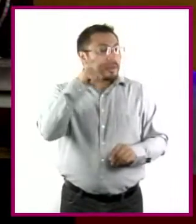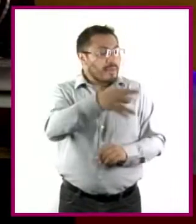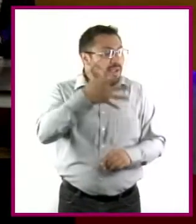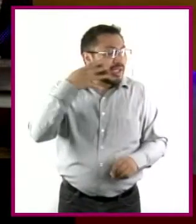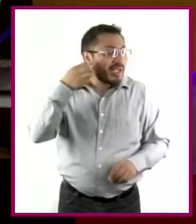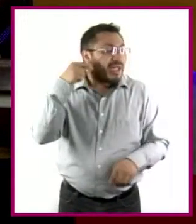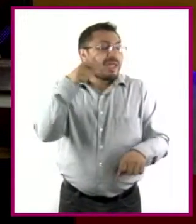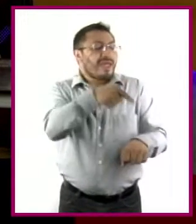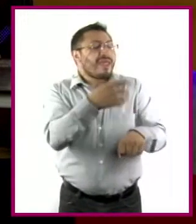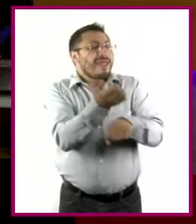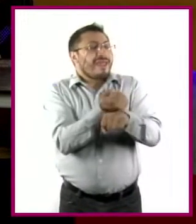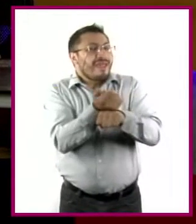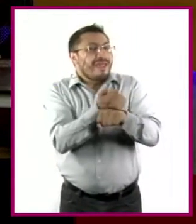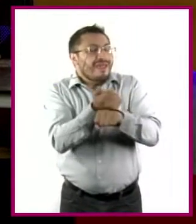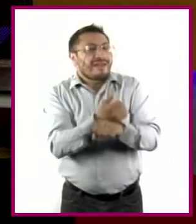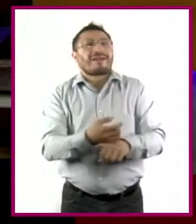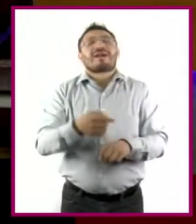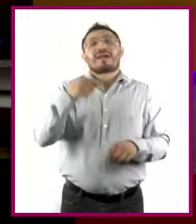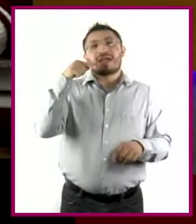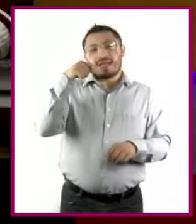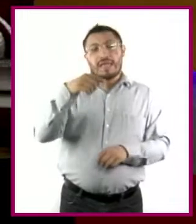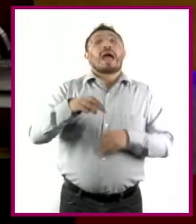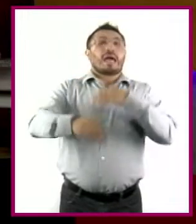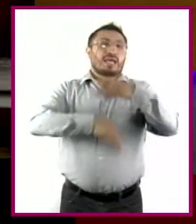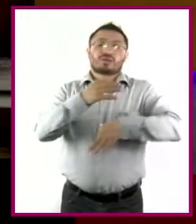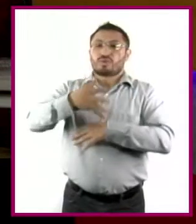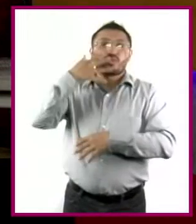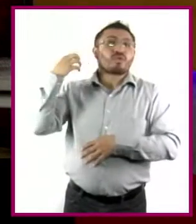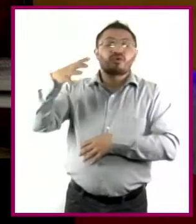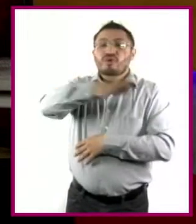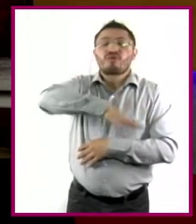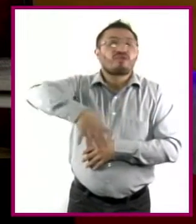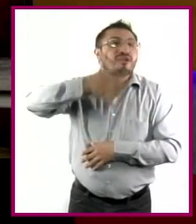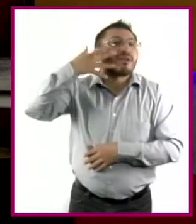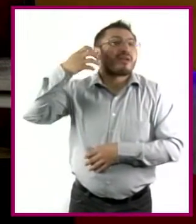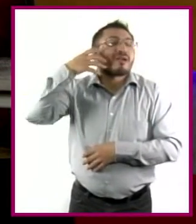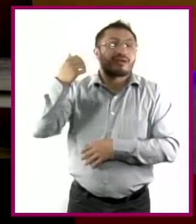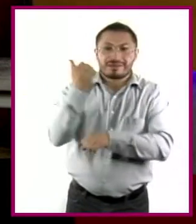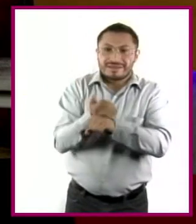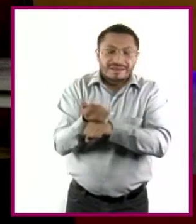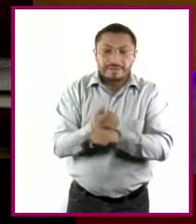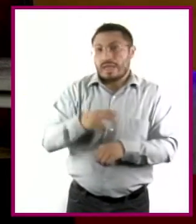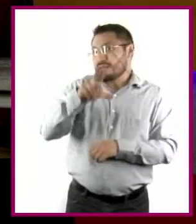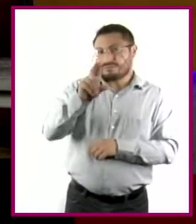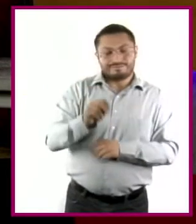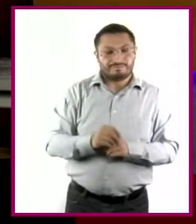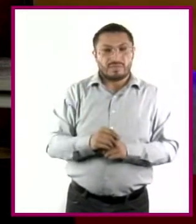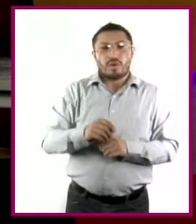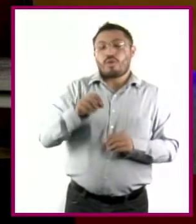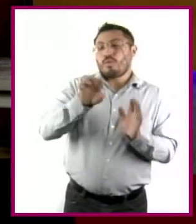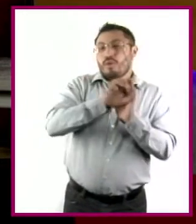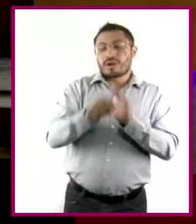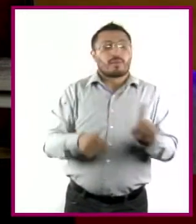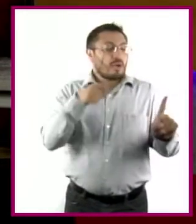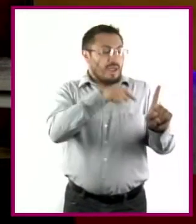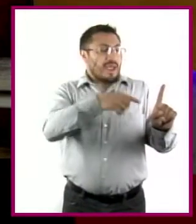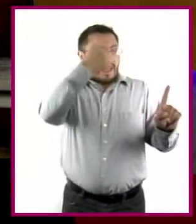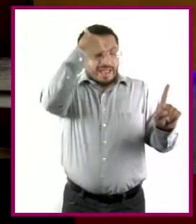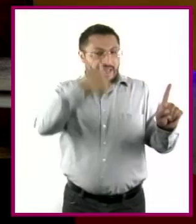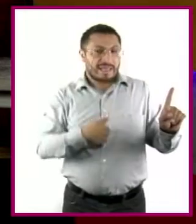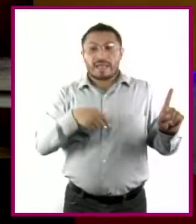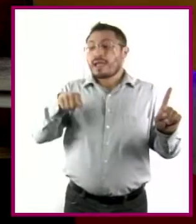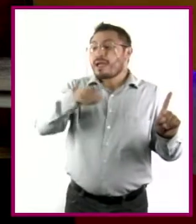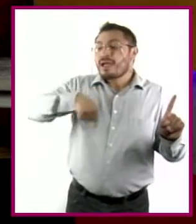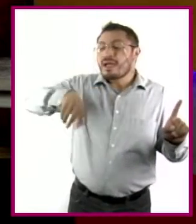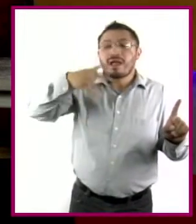y solo ese gato puede creer que los gatos son todos amarillos. O si alguien cree que los gatos son feos, puede querer hacer creer